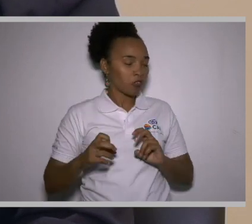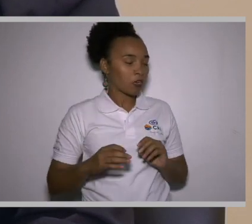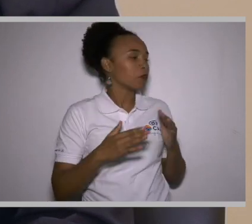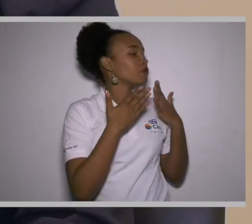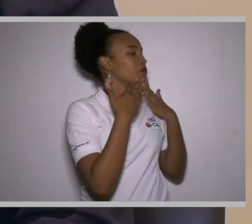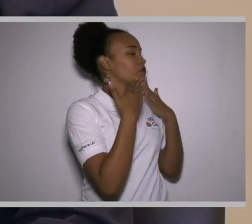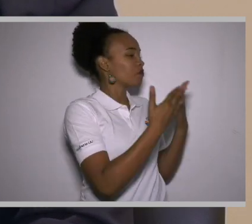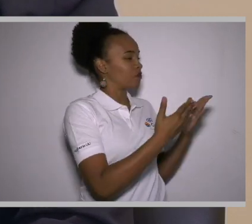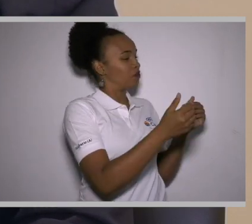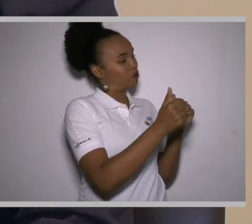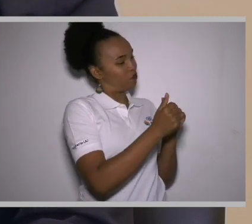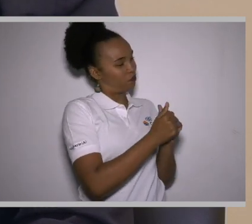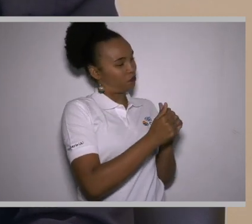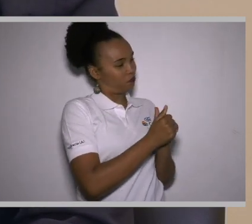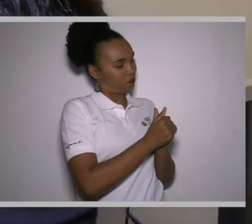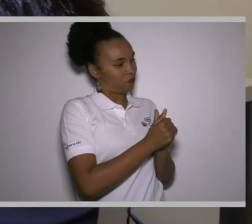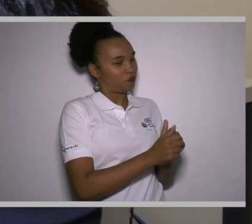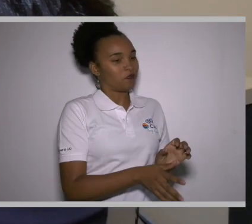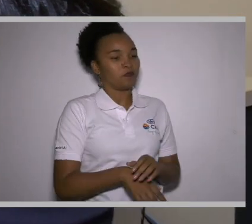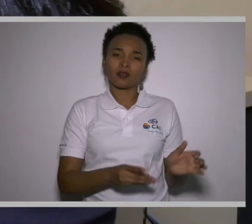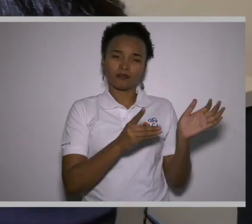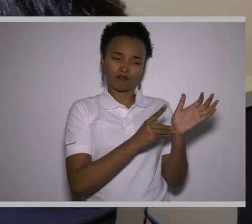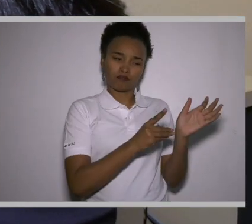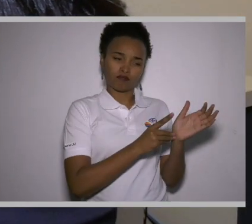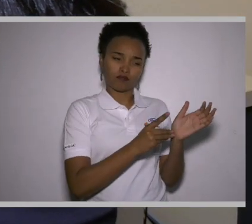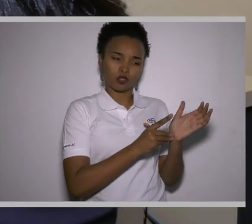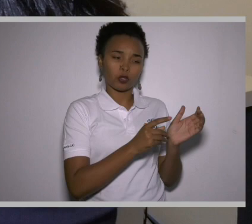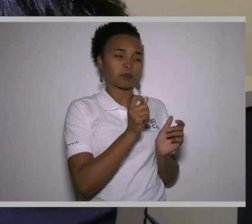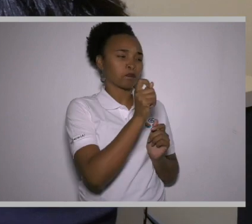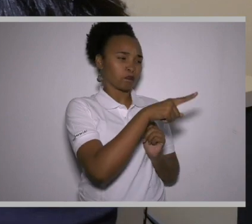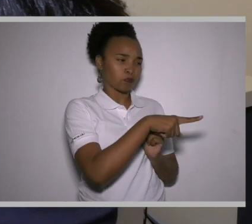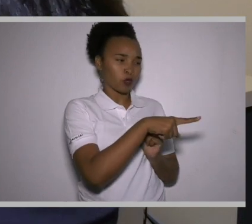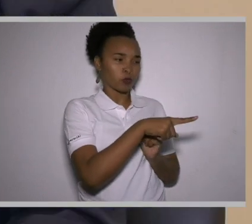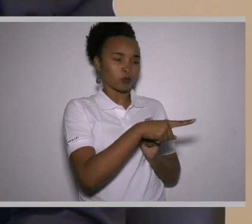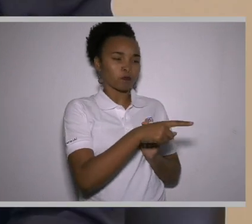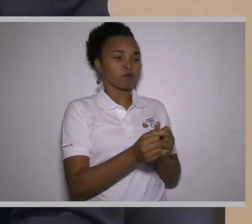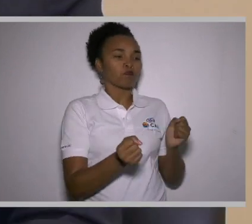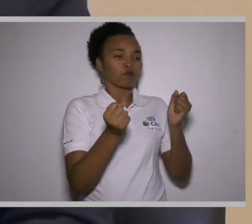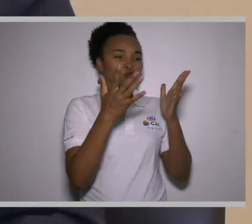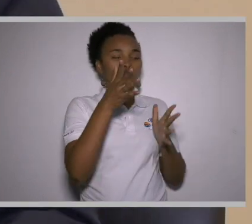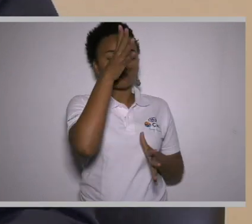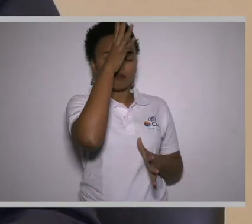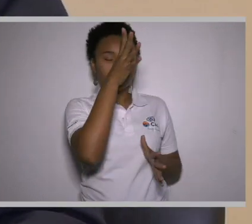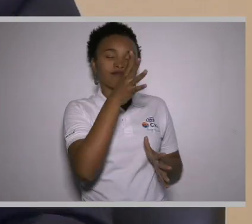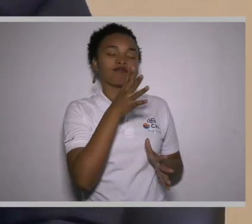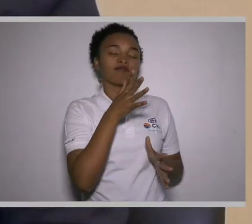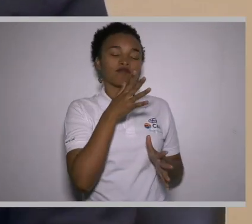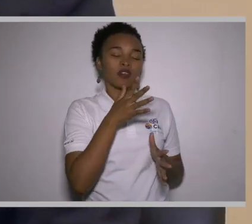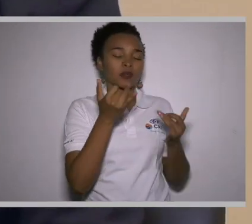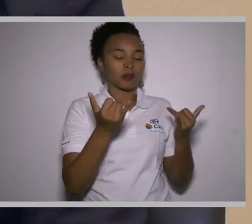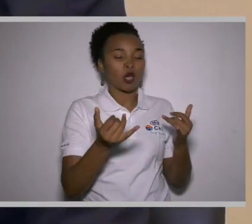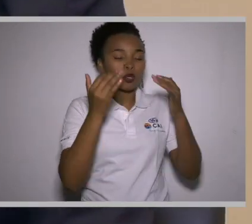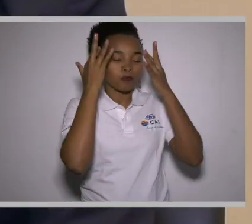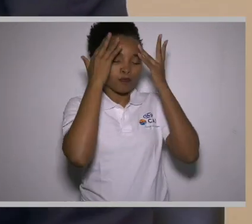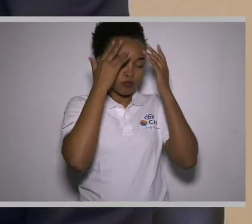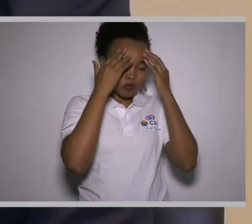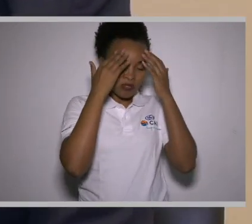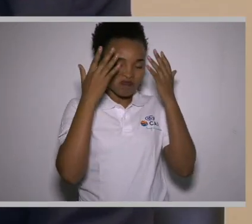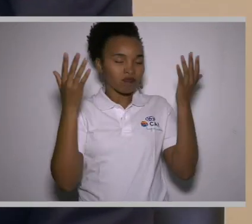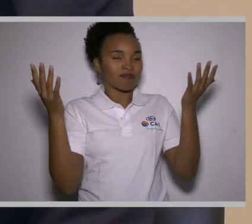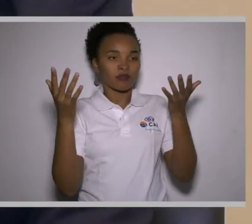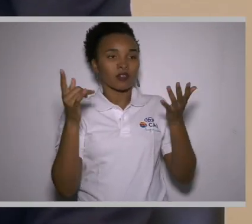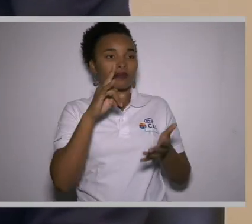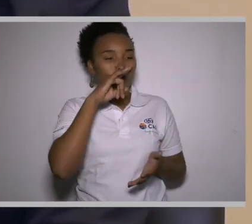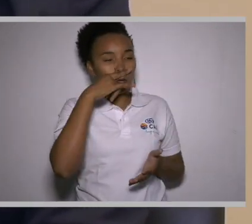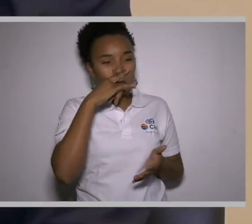Fun, por estar con nosotros en Revista Pediátrica. Gracias, muy amable por la invitación. Doctora, algo que preocupa mucho a